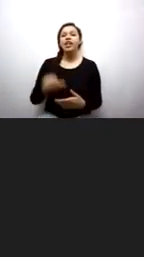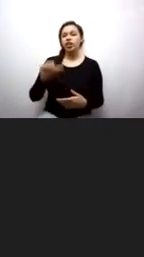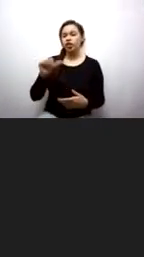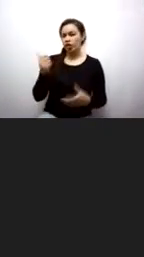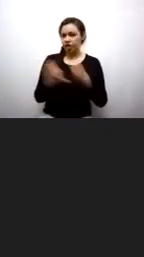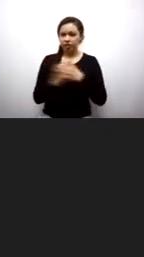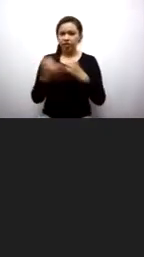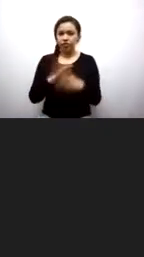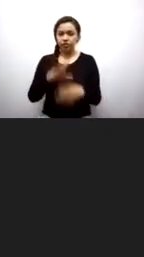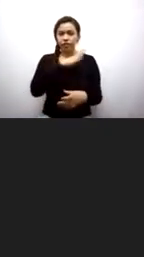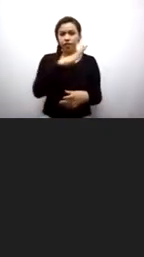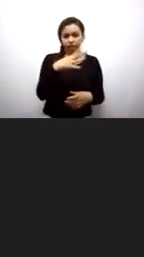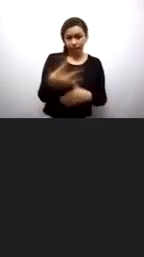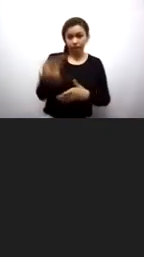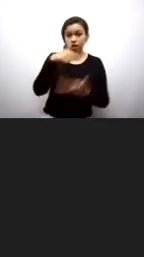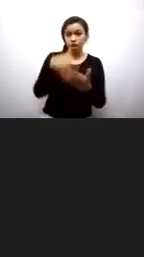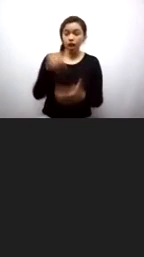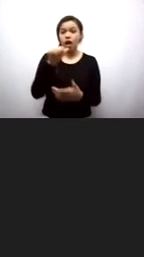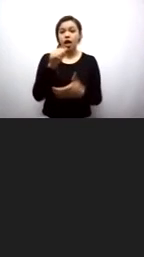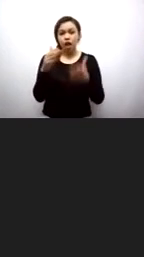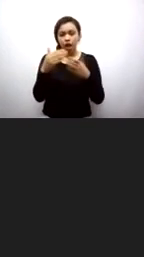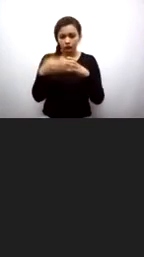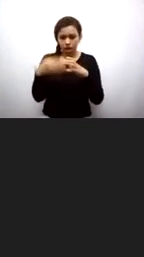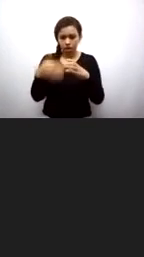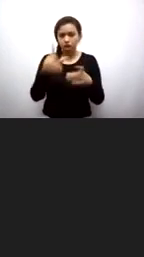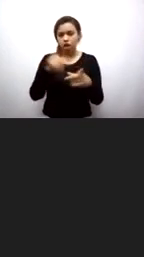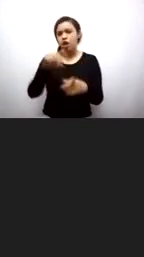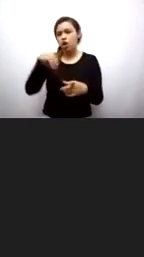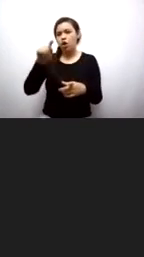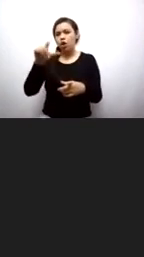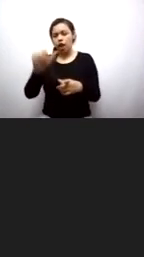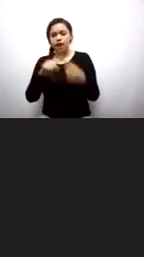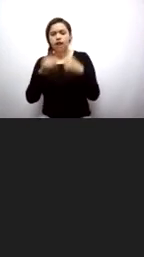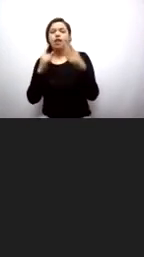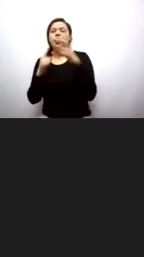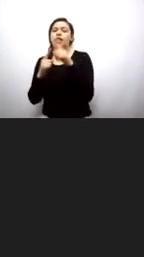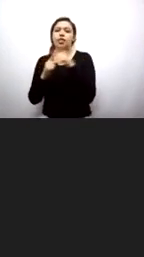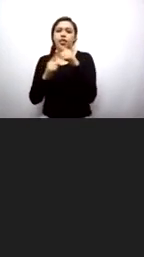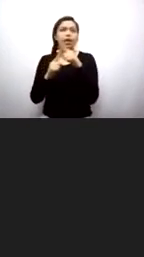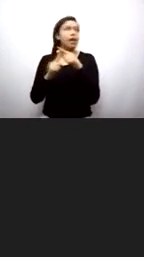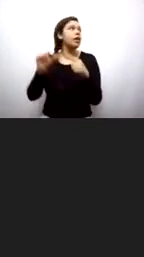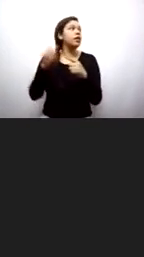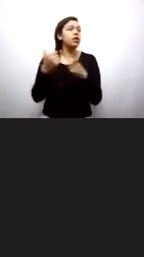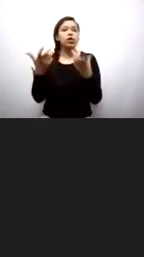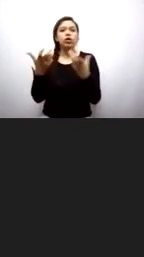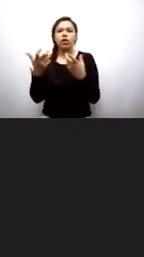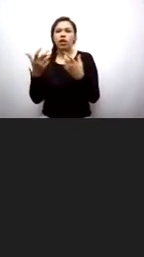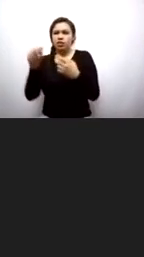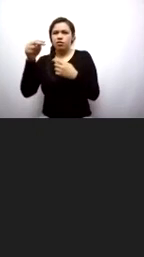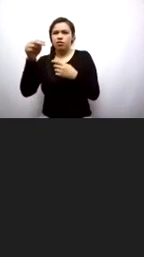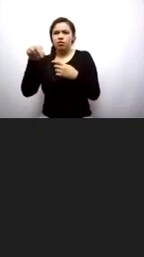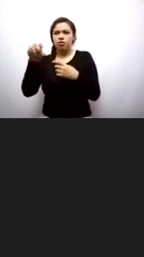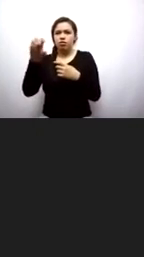General, publicaciones, archivos, blog de notas de clase, tareas y otro tipo de notas. En general, en esta